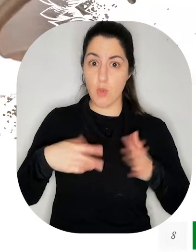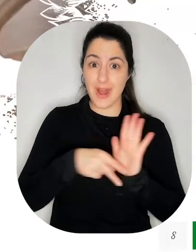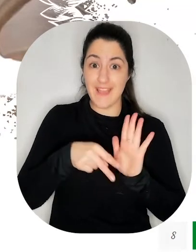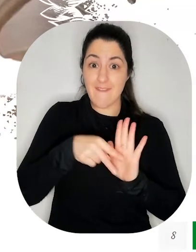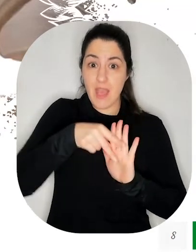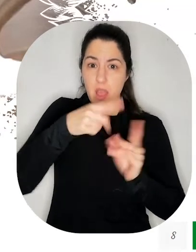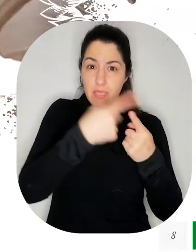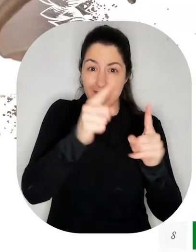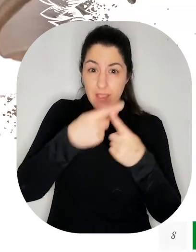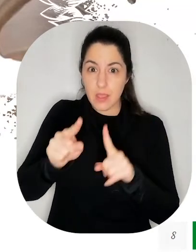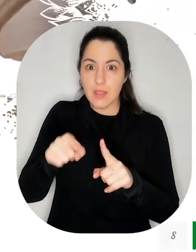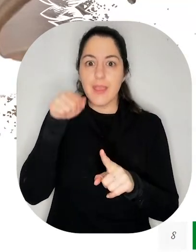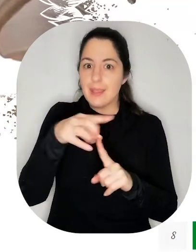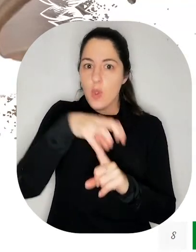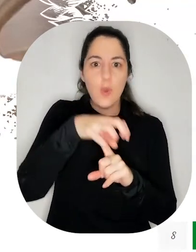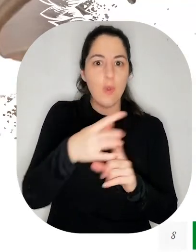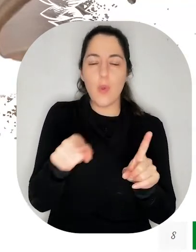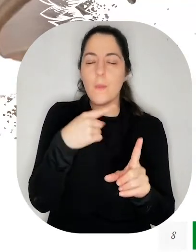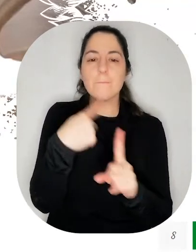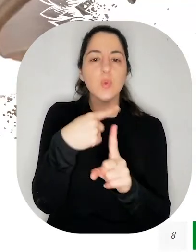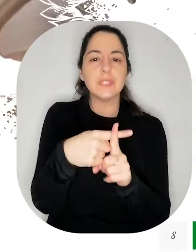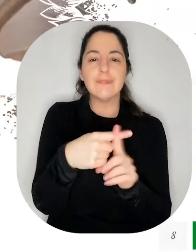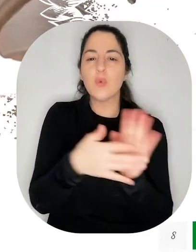cuerpo y actúan a distintos niveles de esa cascada,